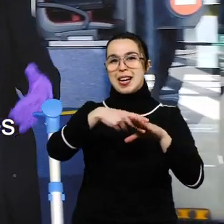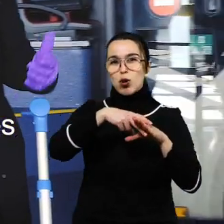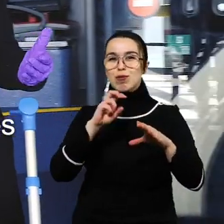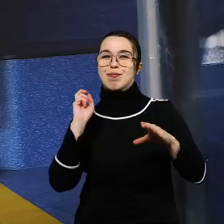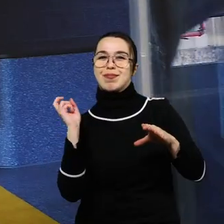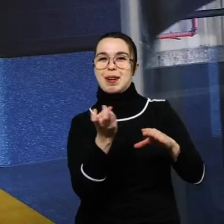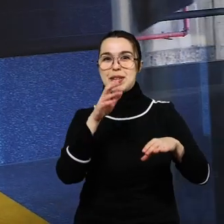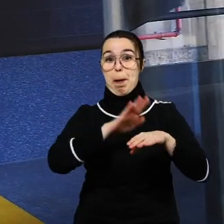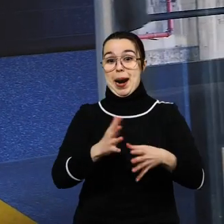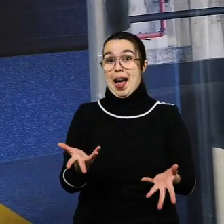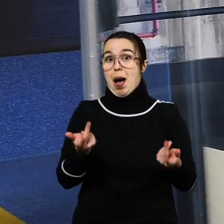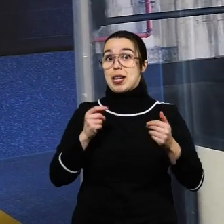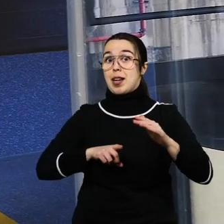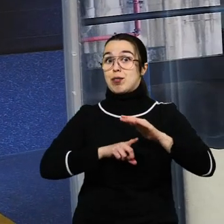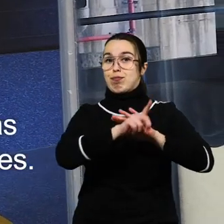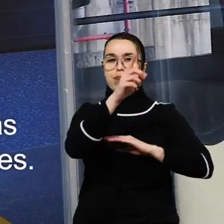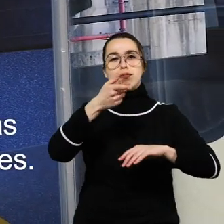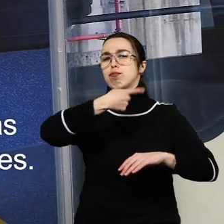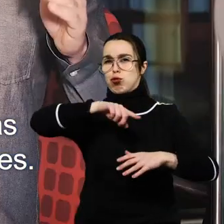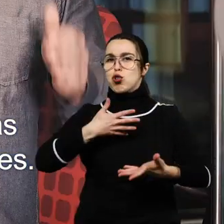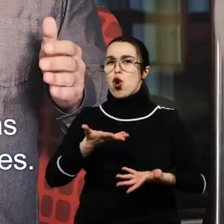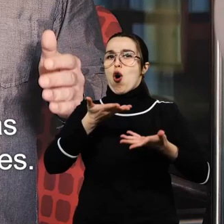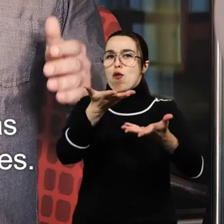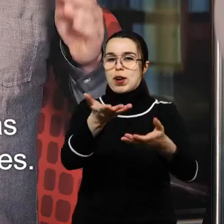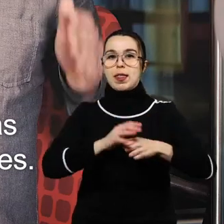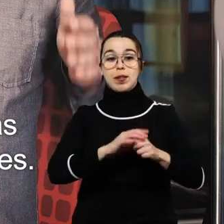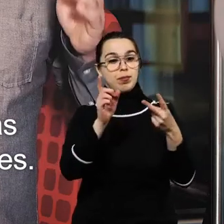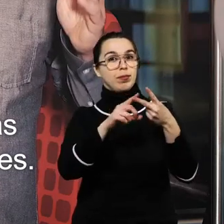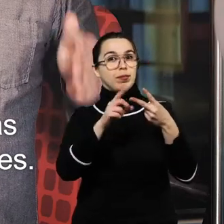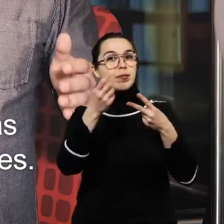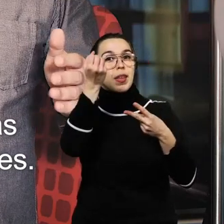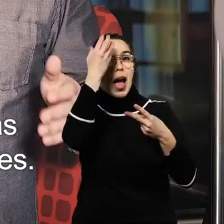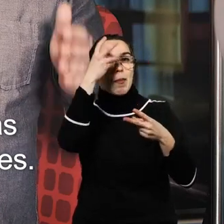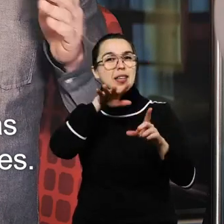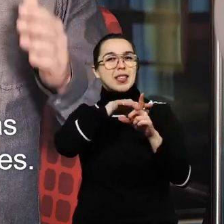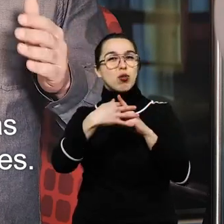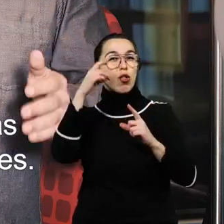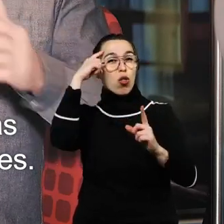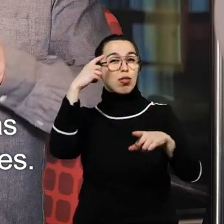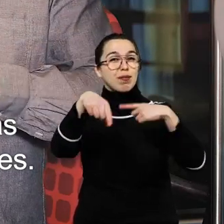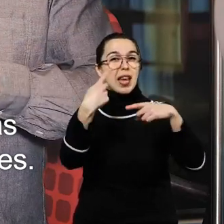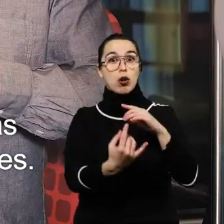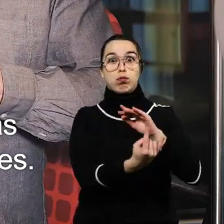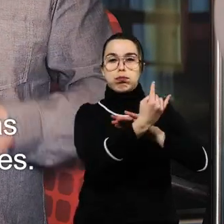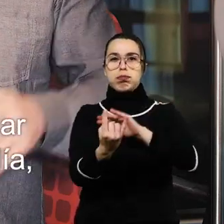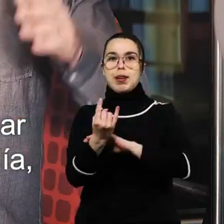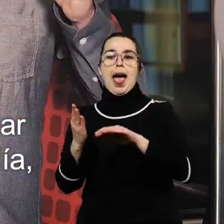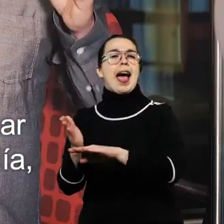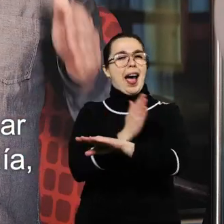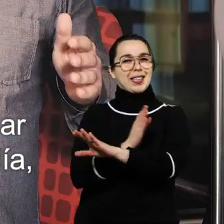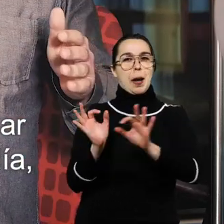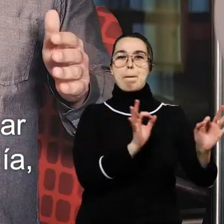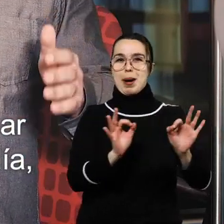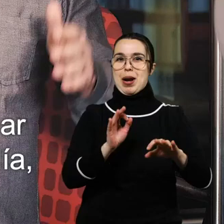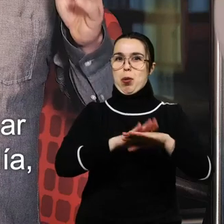la diversidad, con los siguientes objetivos: dotarles de recursos y herramientas para el desarrollo de estas habilidades y,